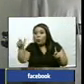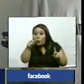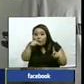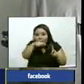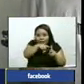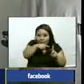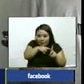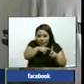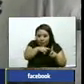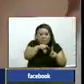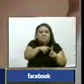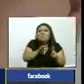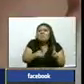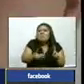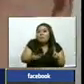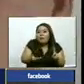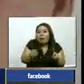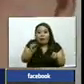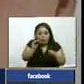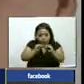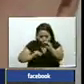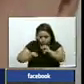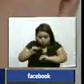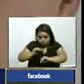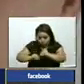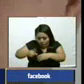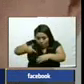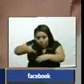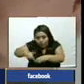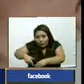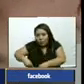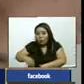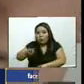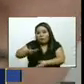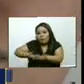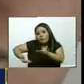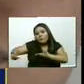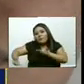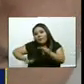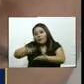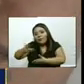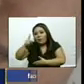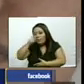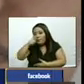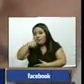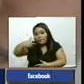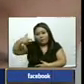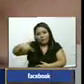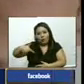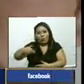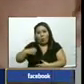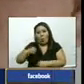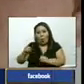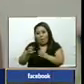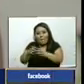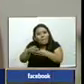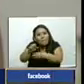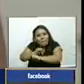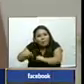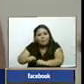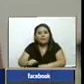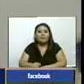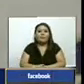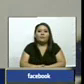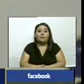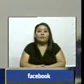edad, por el delito de fabricación, tenencia, comercio ilegal de arma de fuego o explosivos caseros,